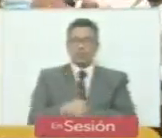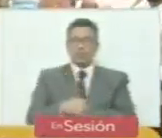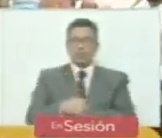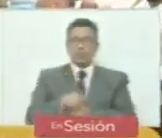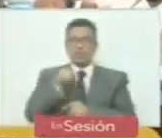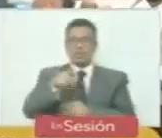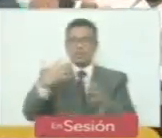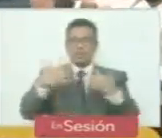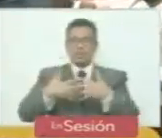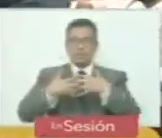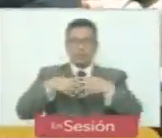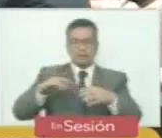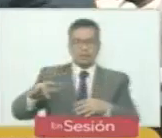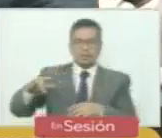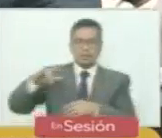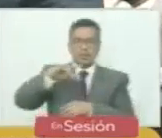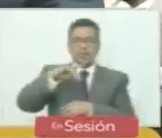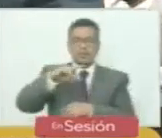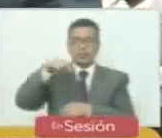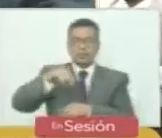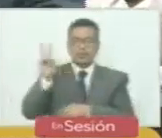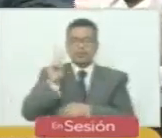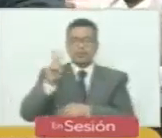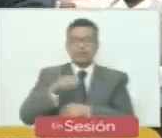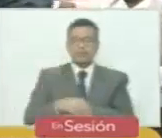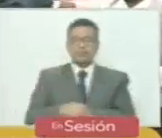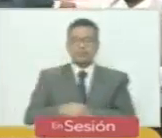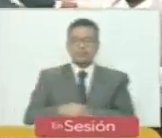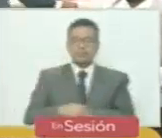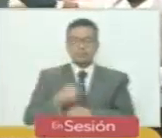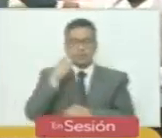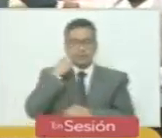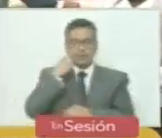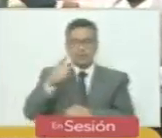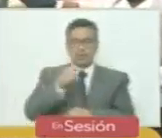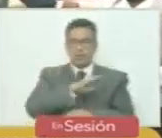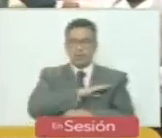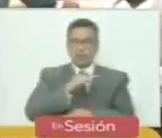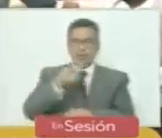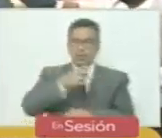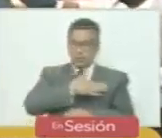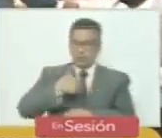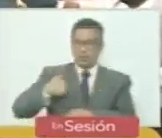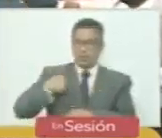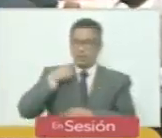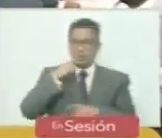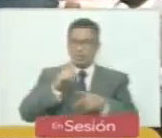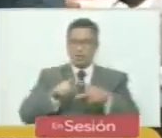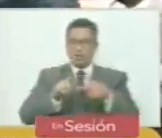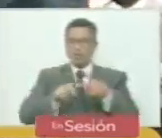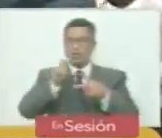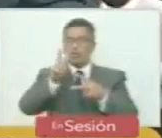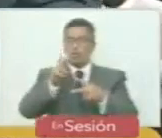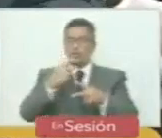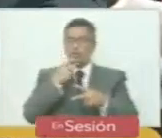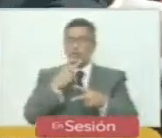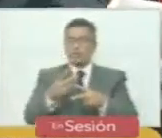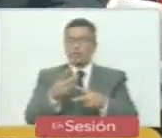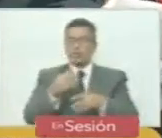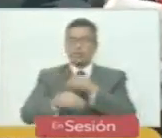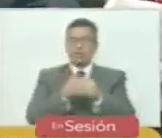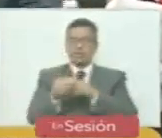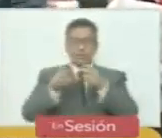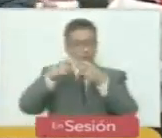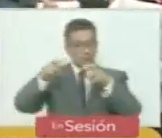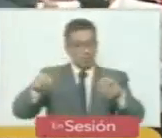esta empresa aeronáutica venezolana. Fíjense, yo quiero... Si bien las dos exposiciones anteriores han abordado